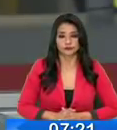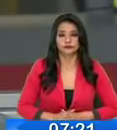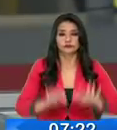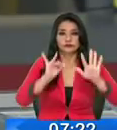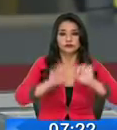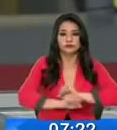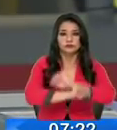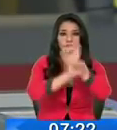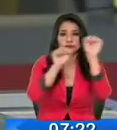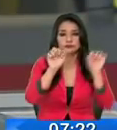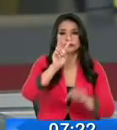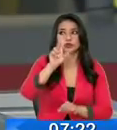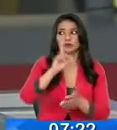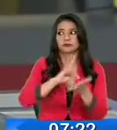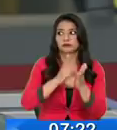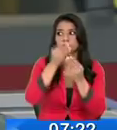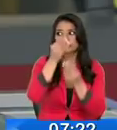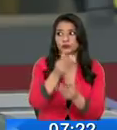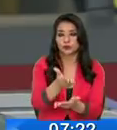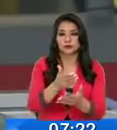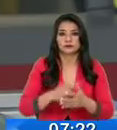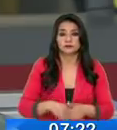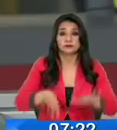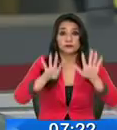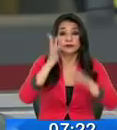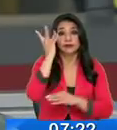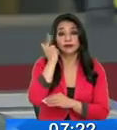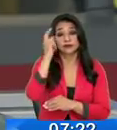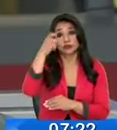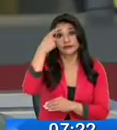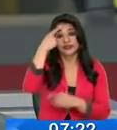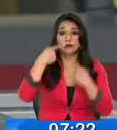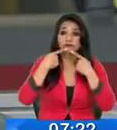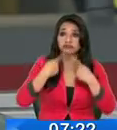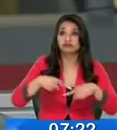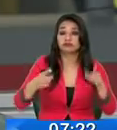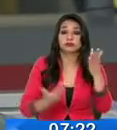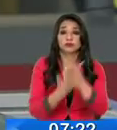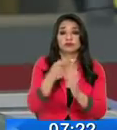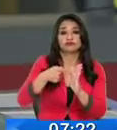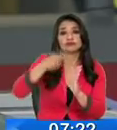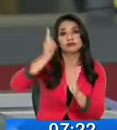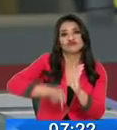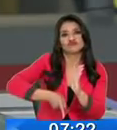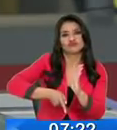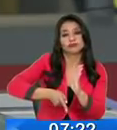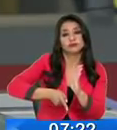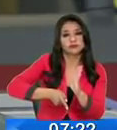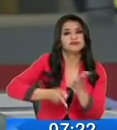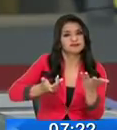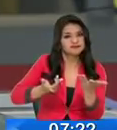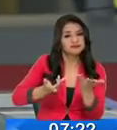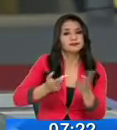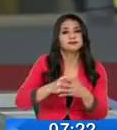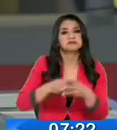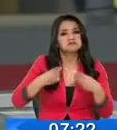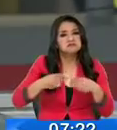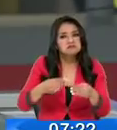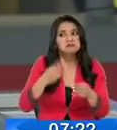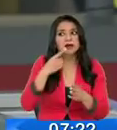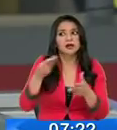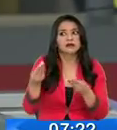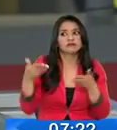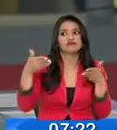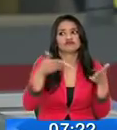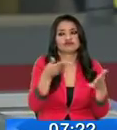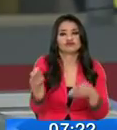7:21 de la mañana, vamos a contarles. En 9 días el gobierno estima promulgar este nuevo decreto que establecería, amigos, el mecanismo para